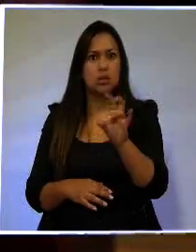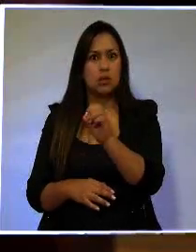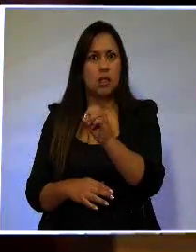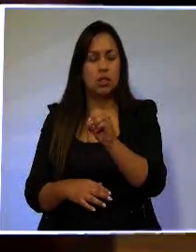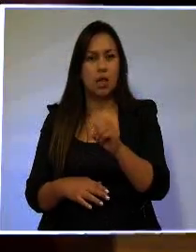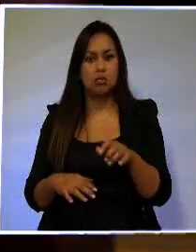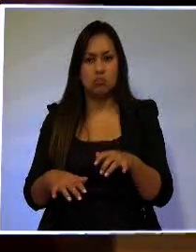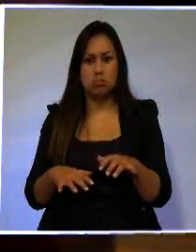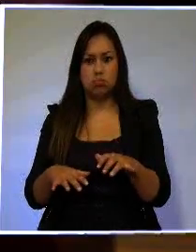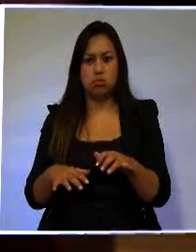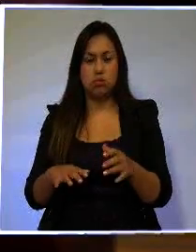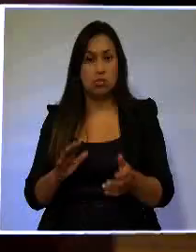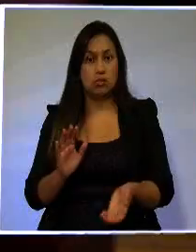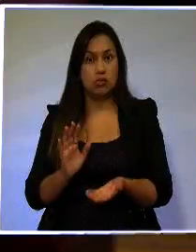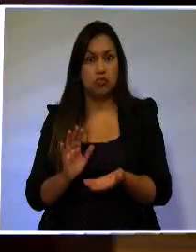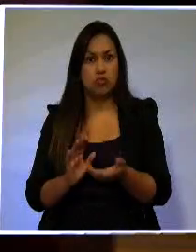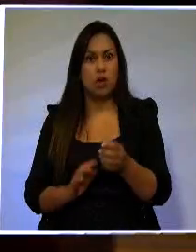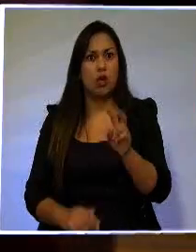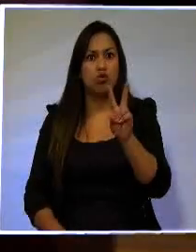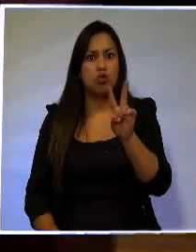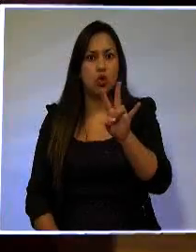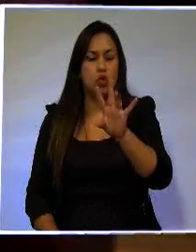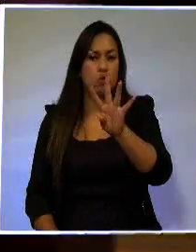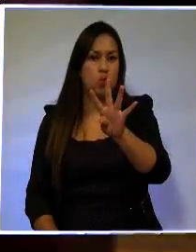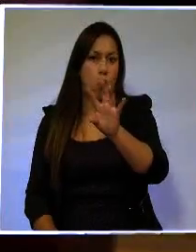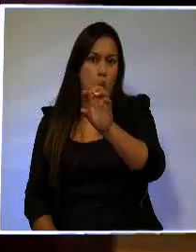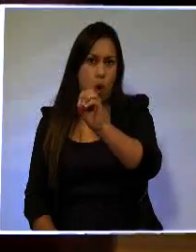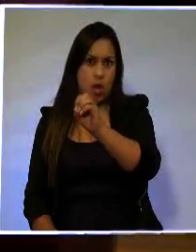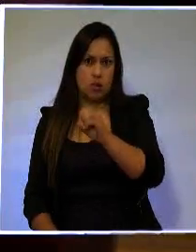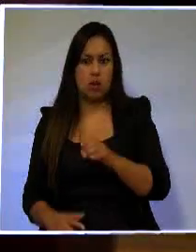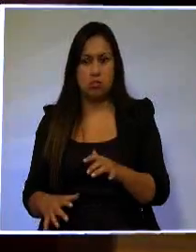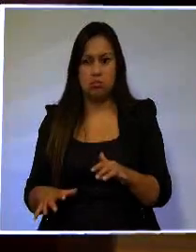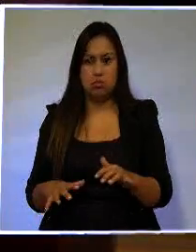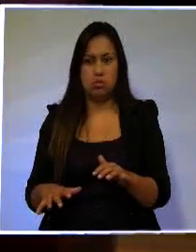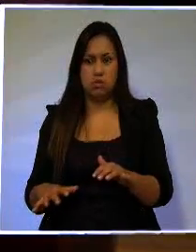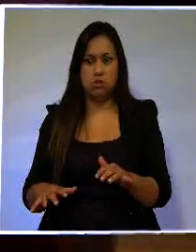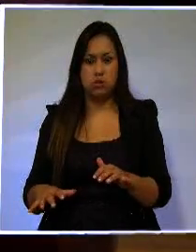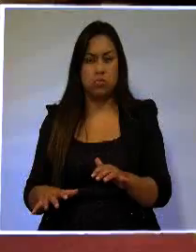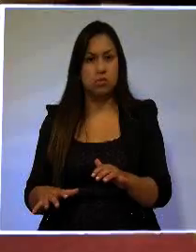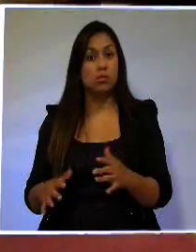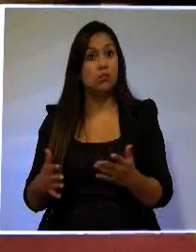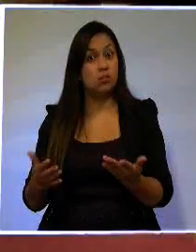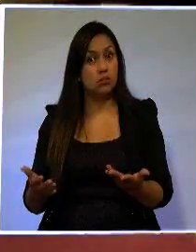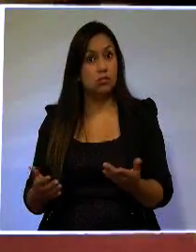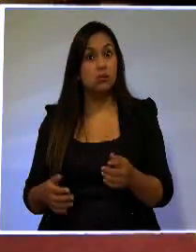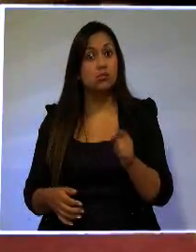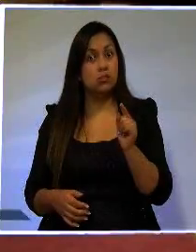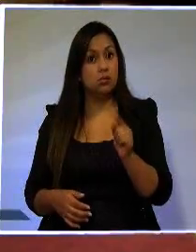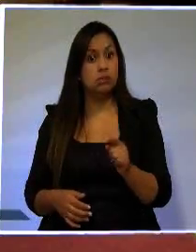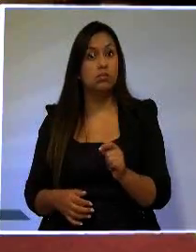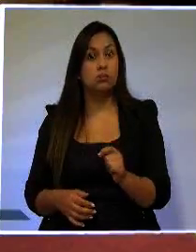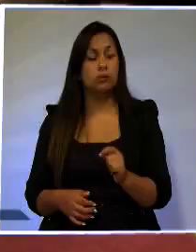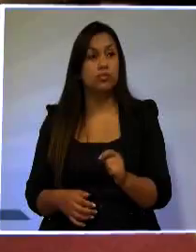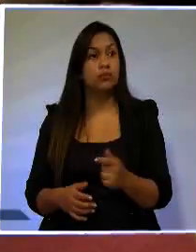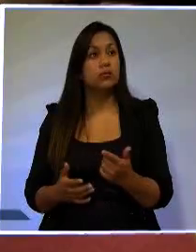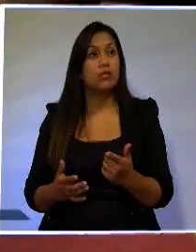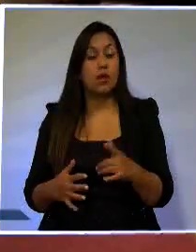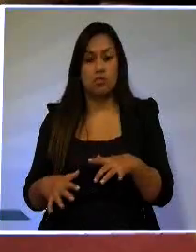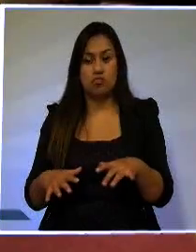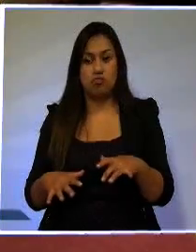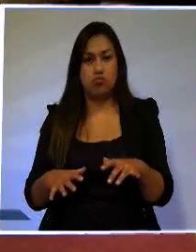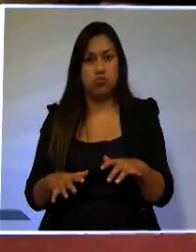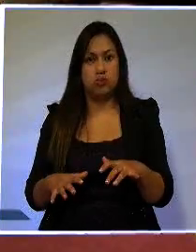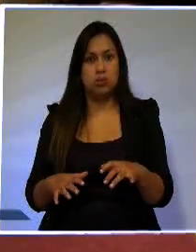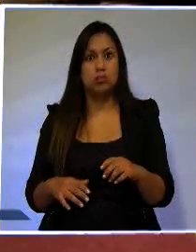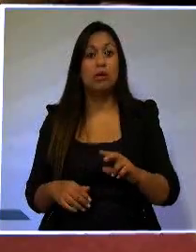eh subimos a a 240 sismos y esto nos va marcando o se ha habido un el número de sismos